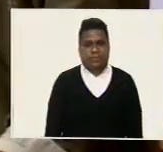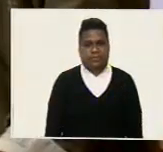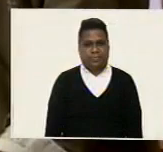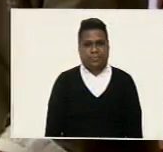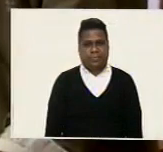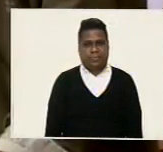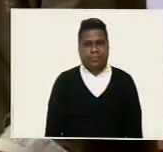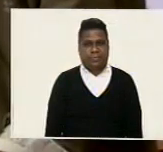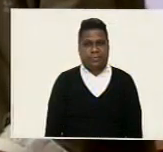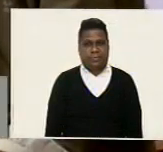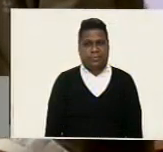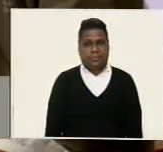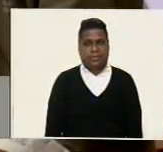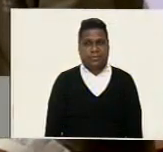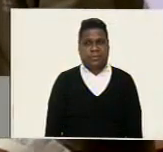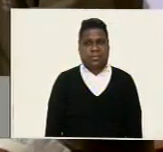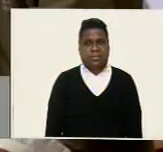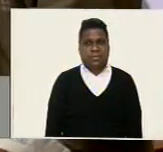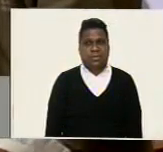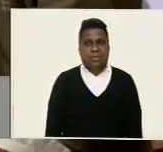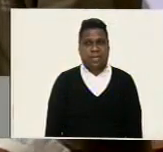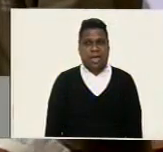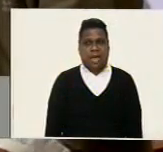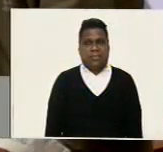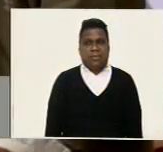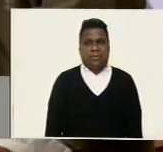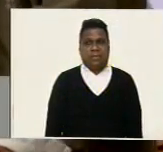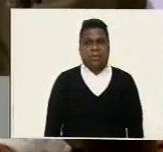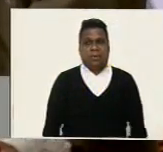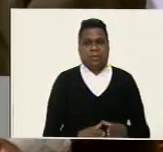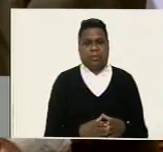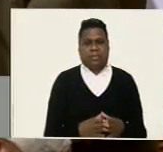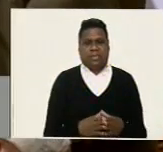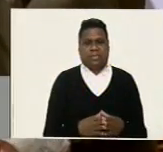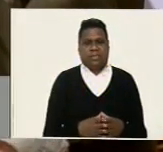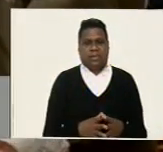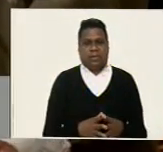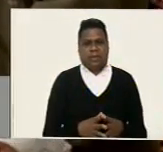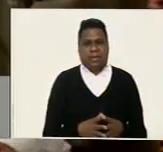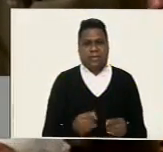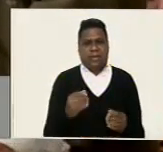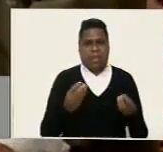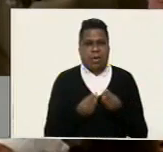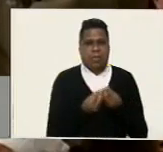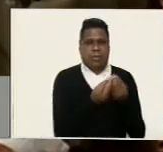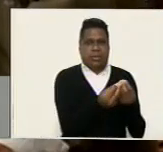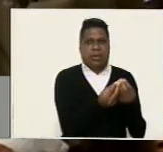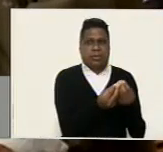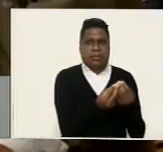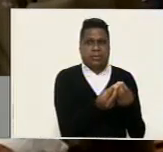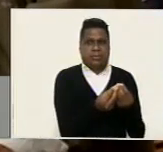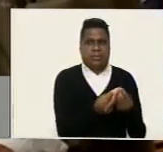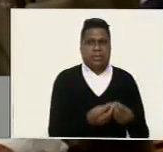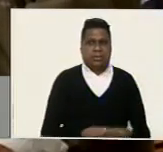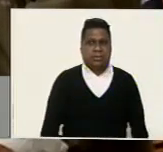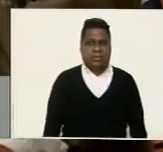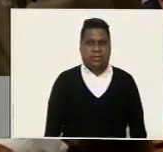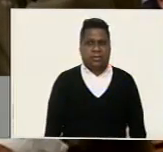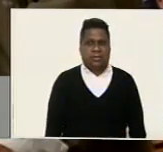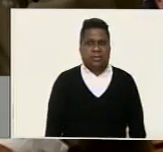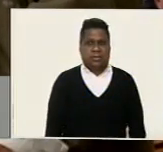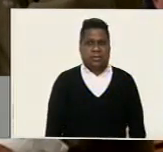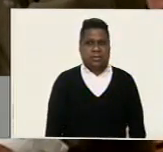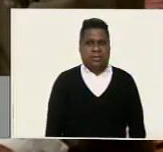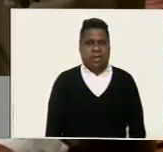a esta trinchera de lucha que nos ha correspondido acompañar permanentemente al pueblo en